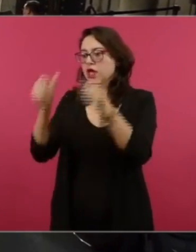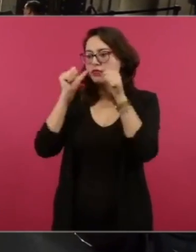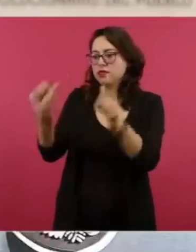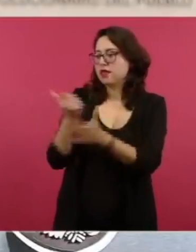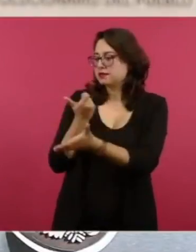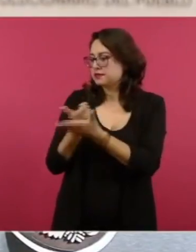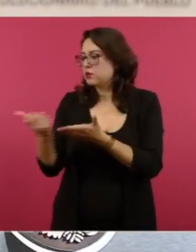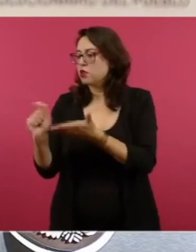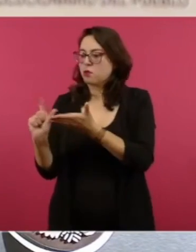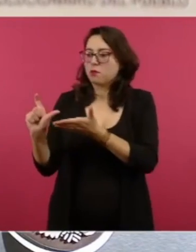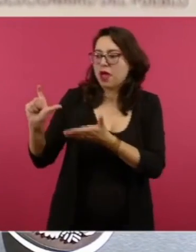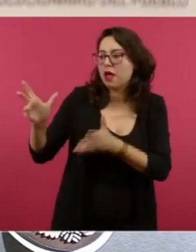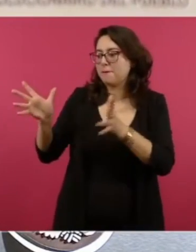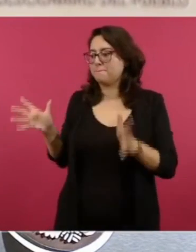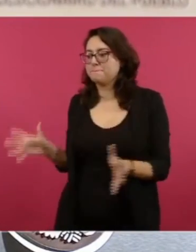el salario.